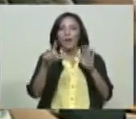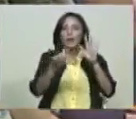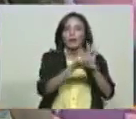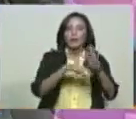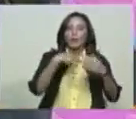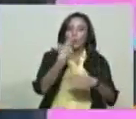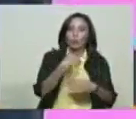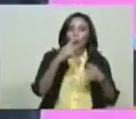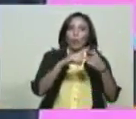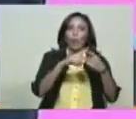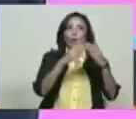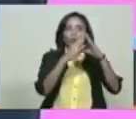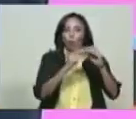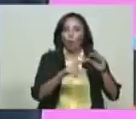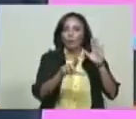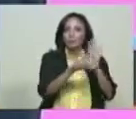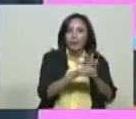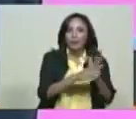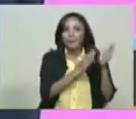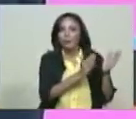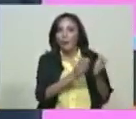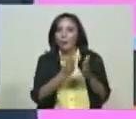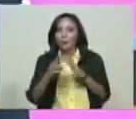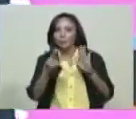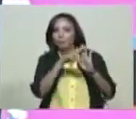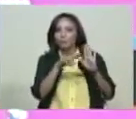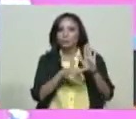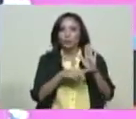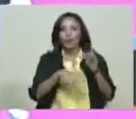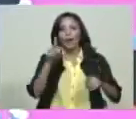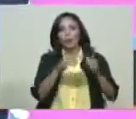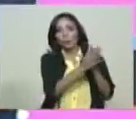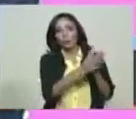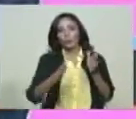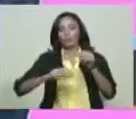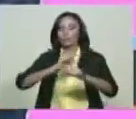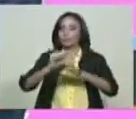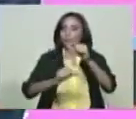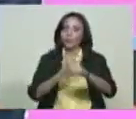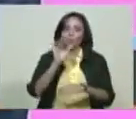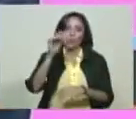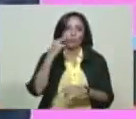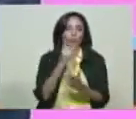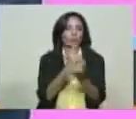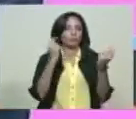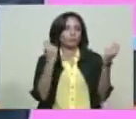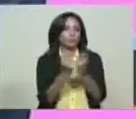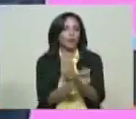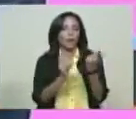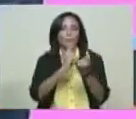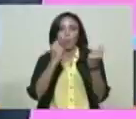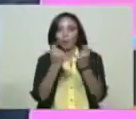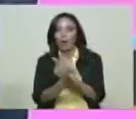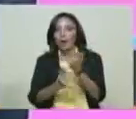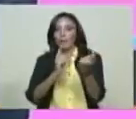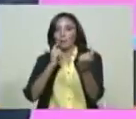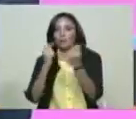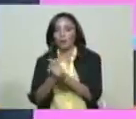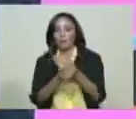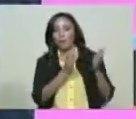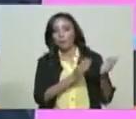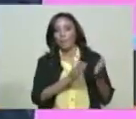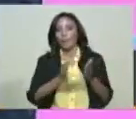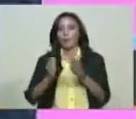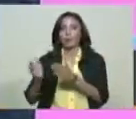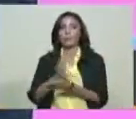nuestros documentos y nuestros estatutos fueron hechos para varias décadas para transitar fueron